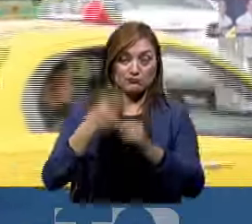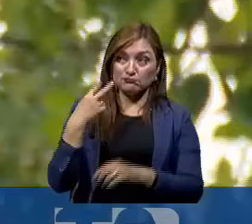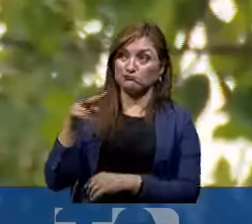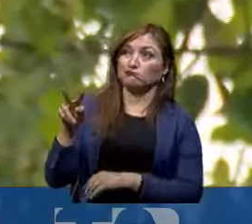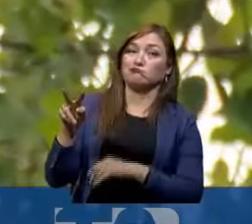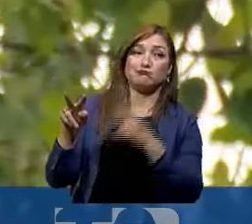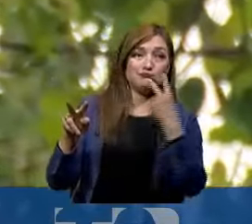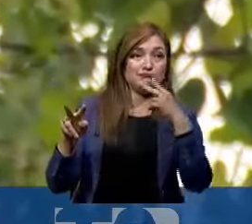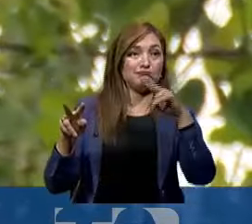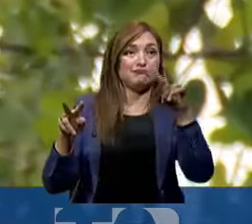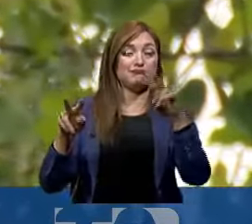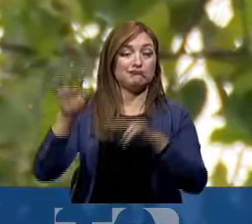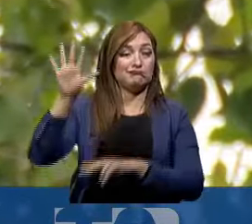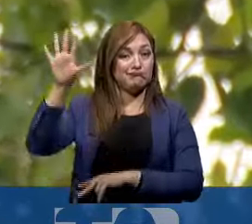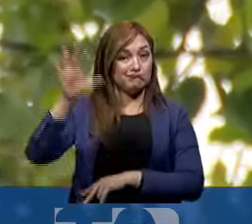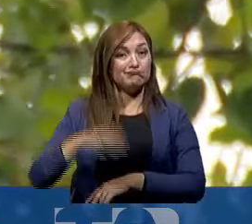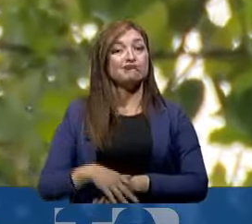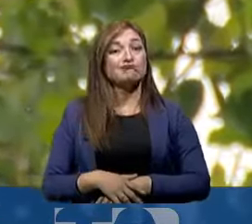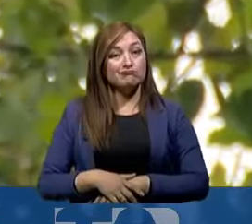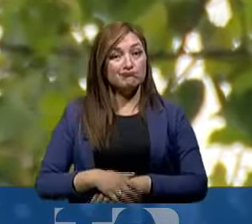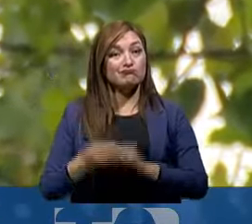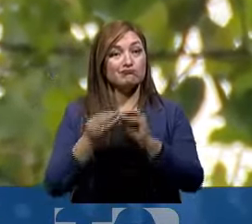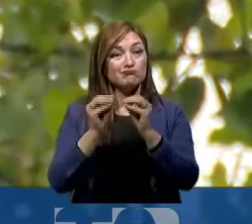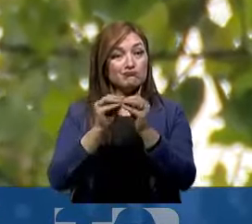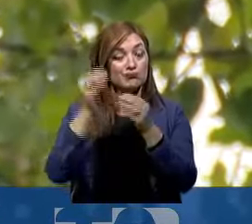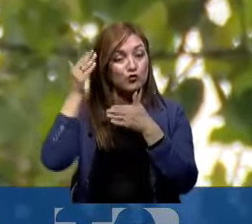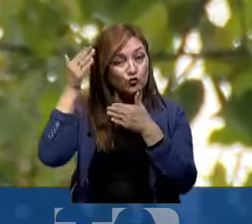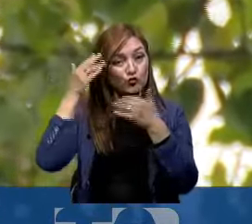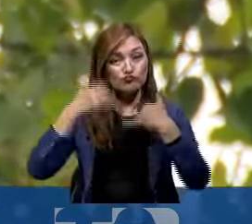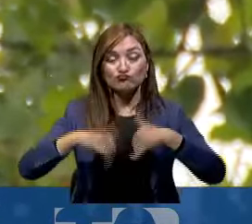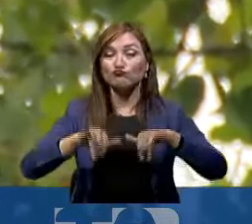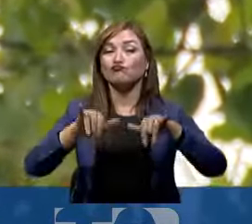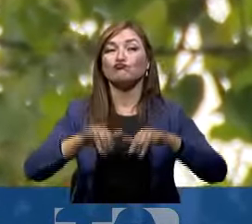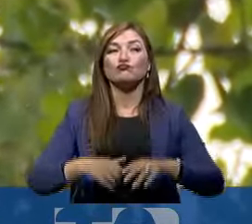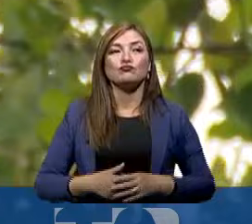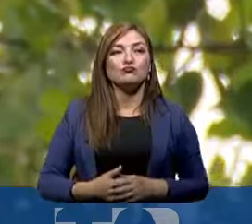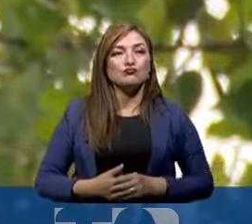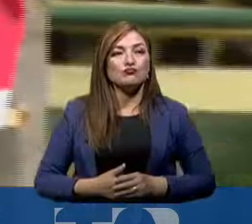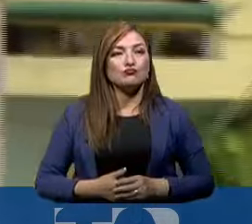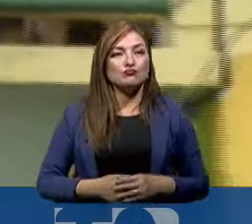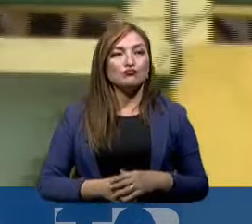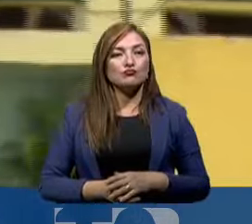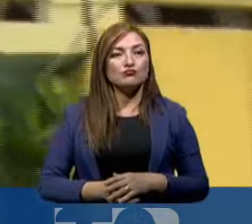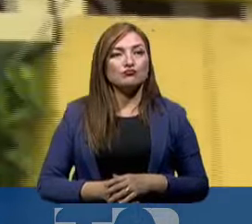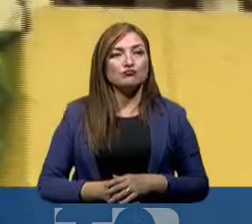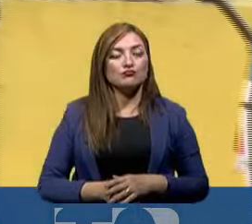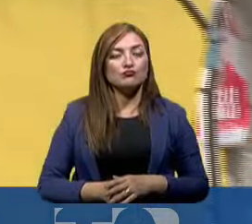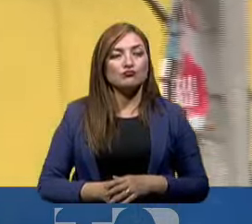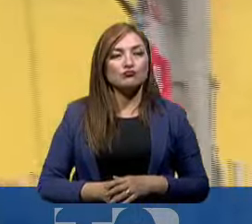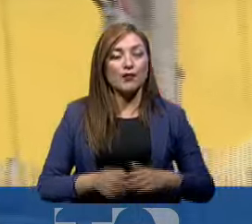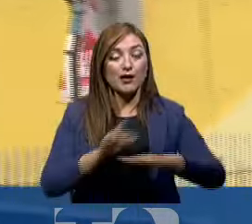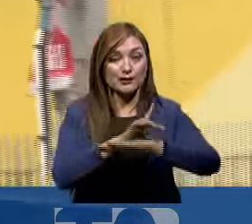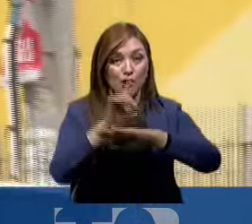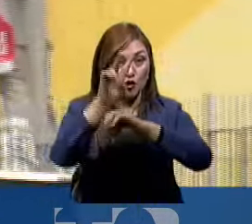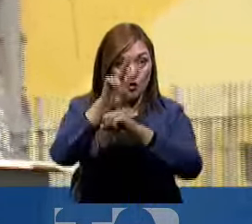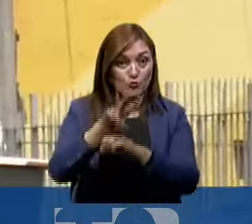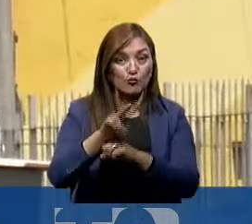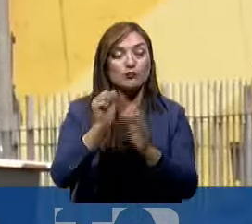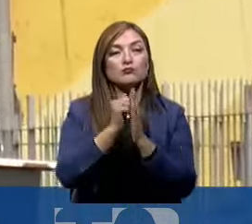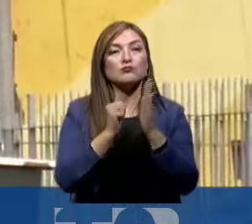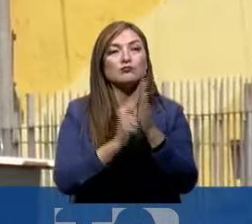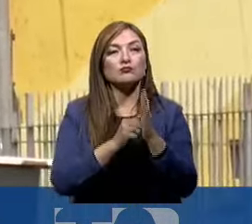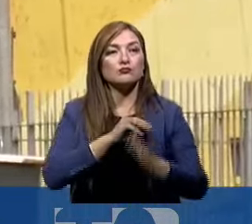luciendo así. La propaganda de partidos políticos se mantiene en algunos lugares de la capital. Según la directora de inspección de la